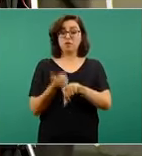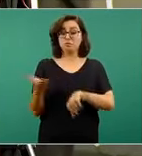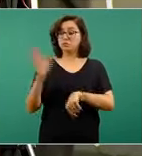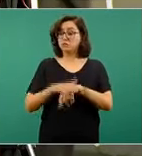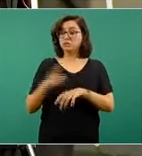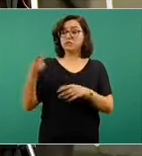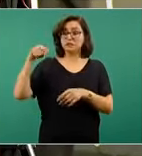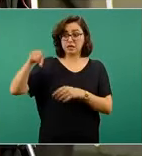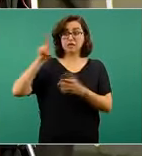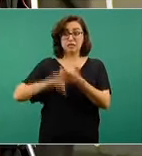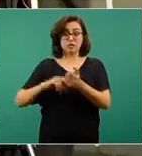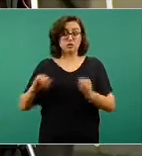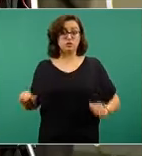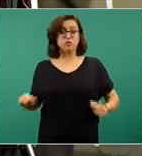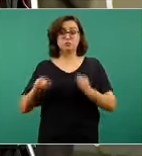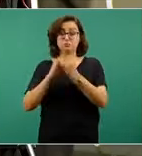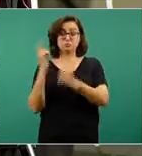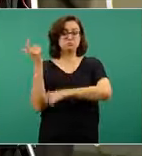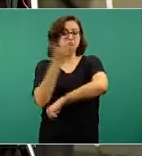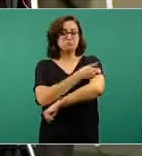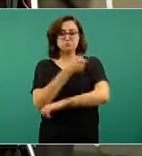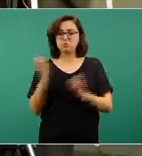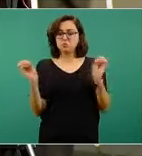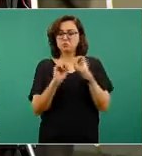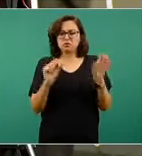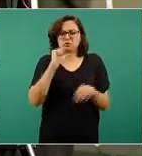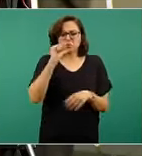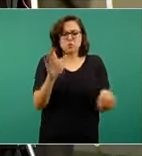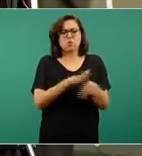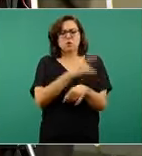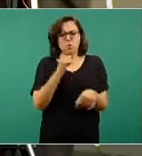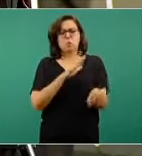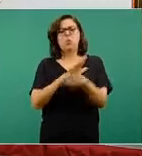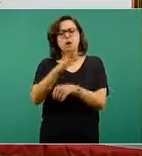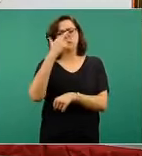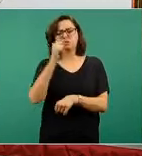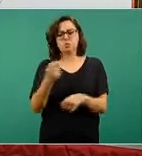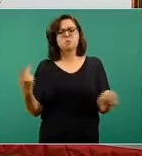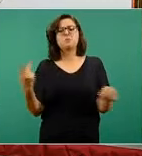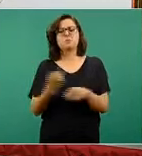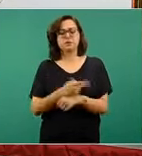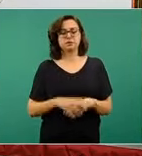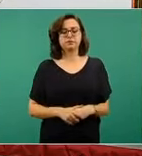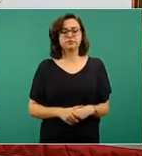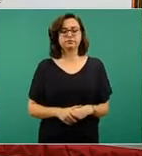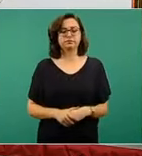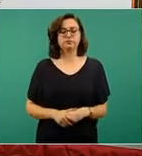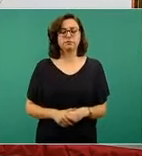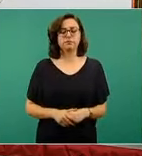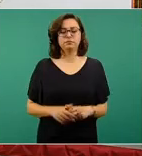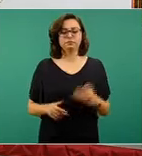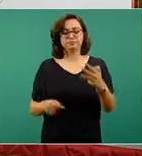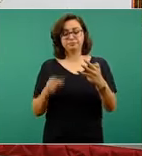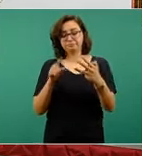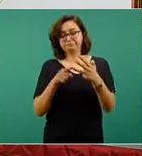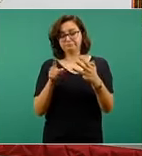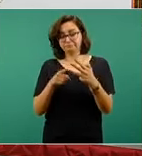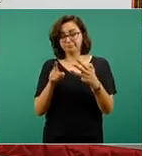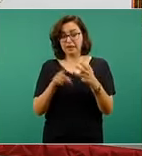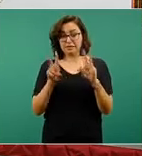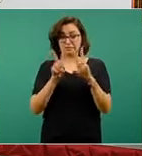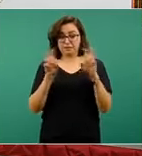recibido ni la primera dosis. ¿Ahí qué estaría pasando, doctor? Gracias. Muchas gracias. Contesto primero esa segunda pregunta. Es parte